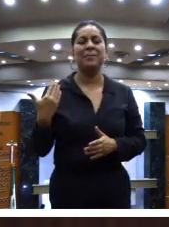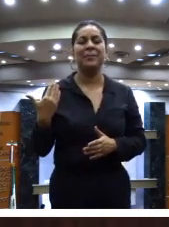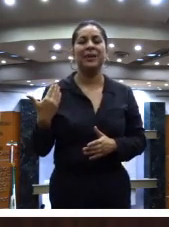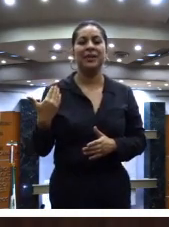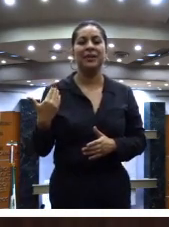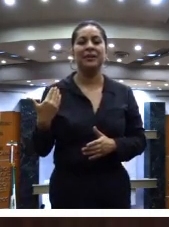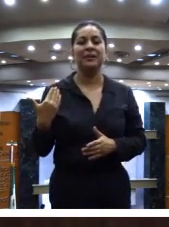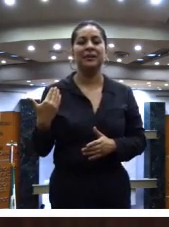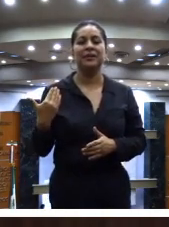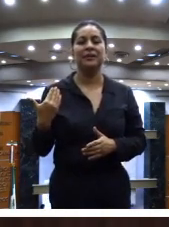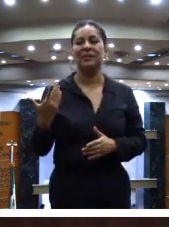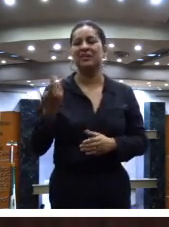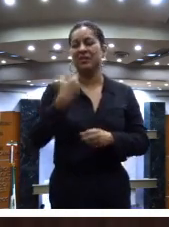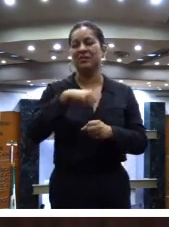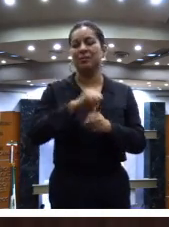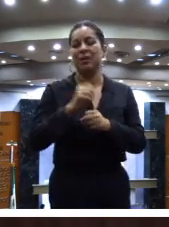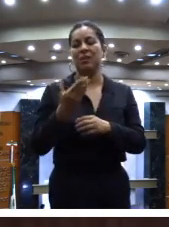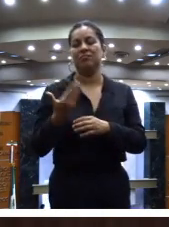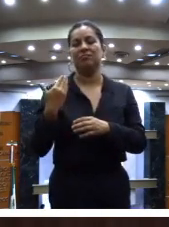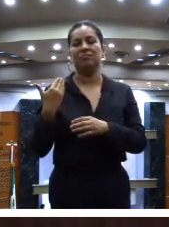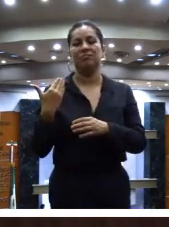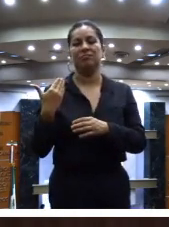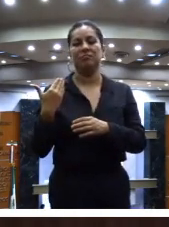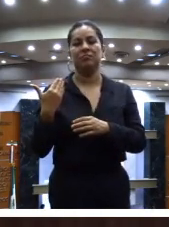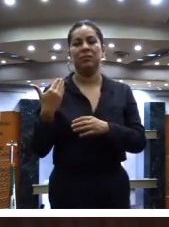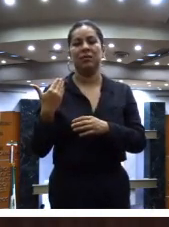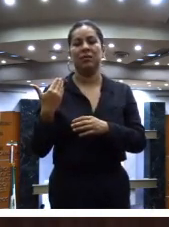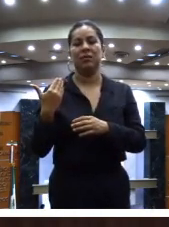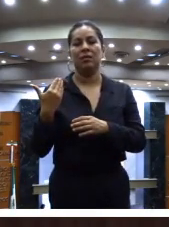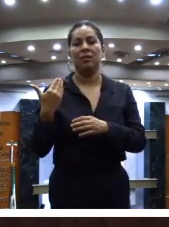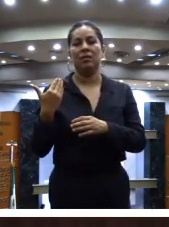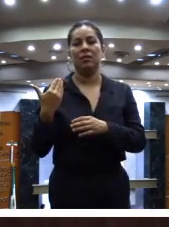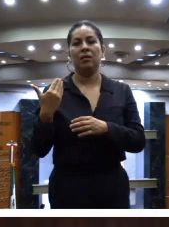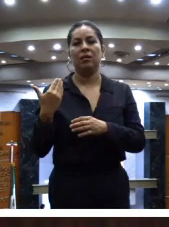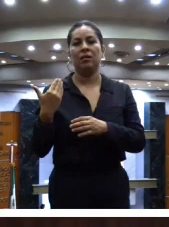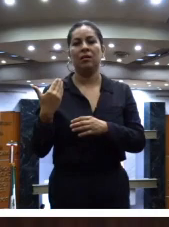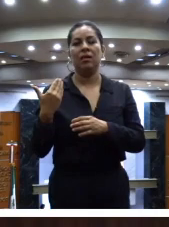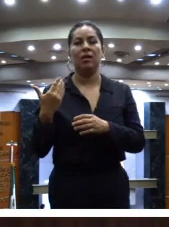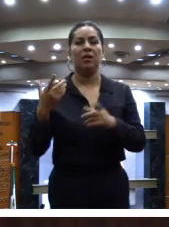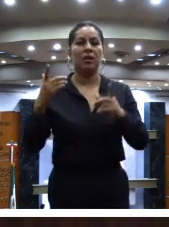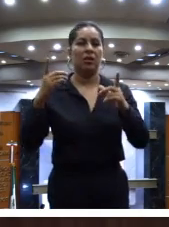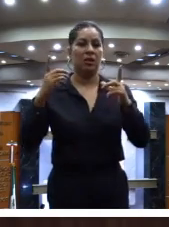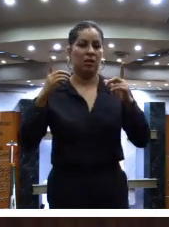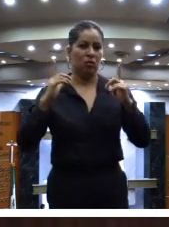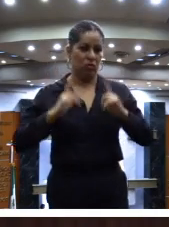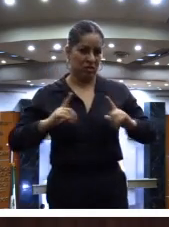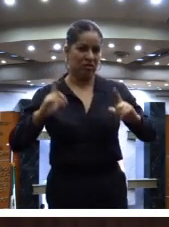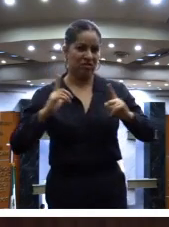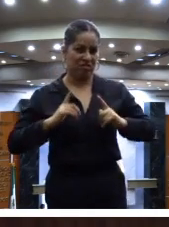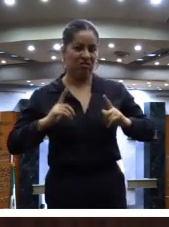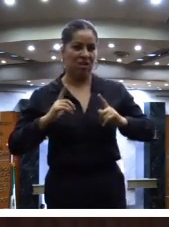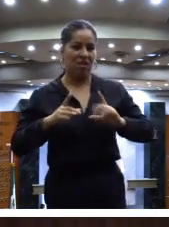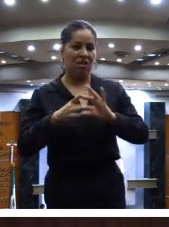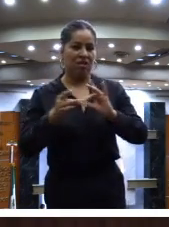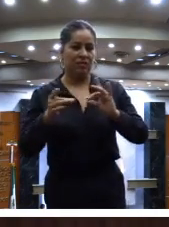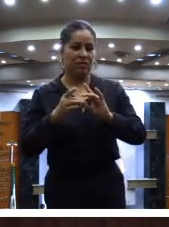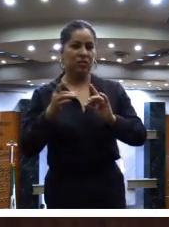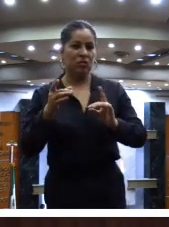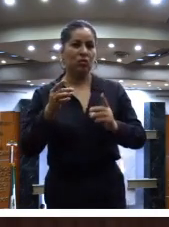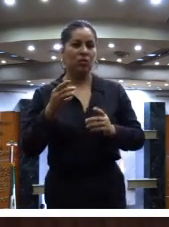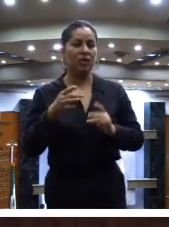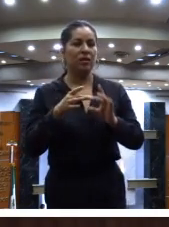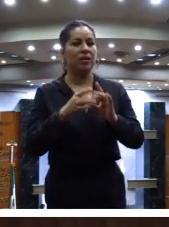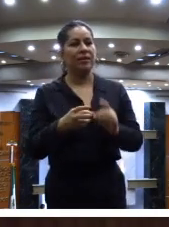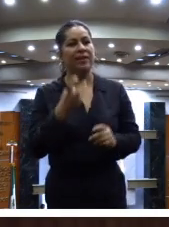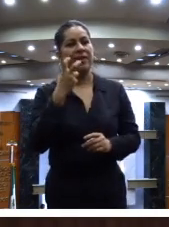recientemente hace unas semanas el el poder judicial señaló que esa